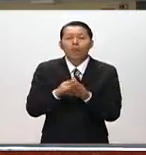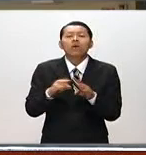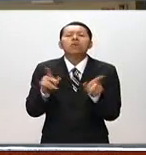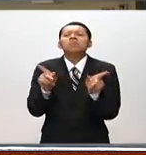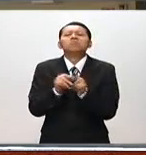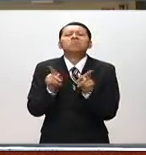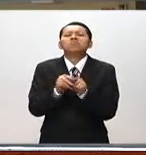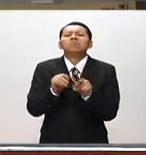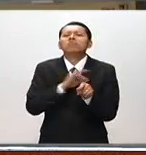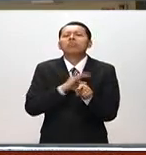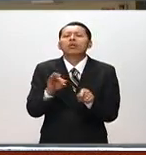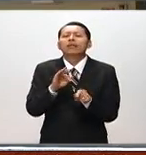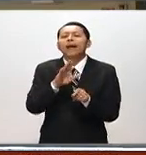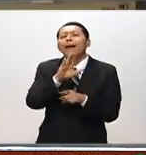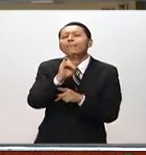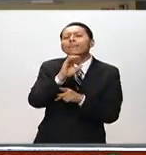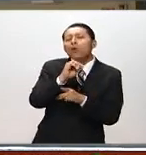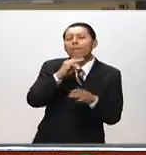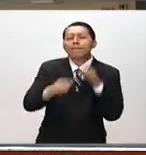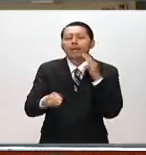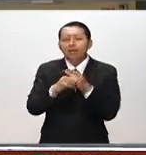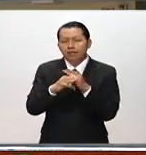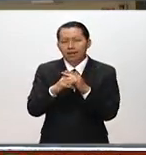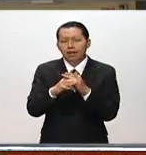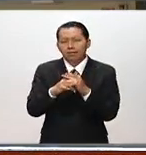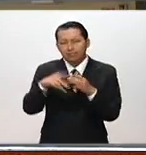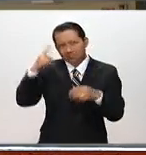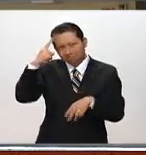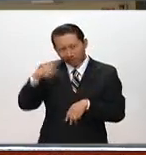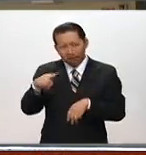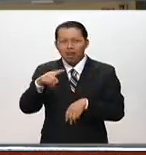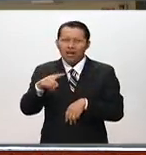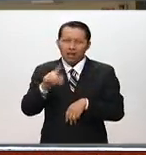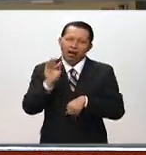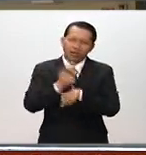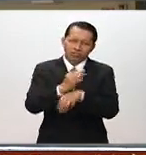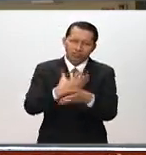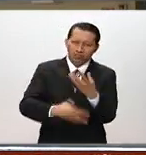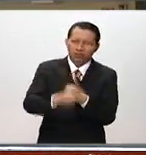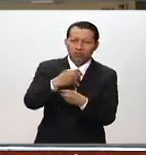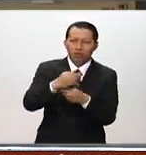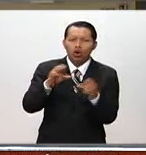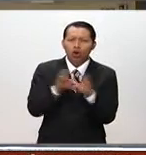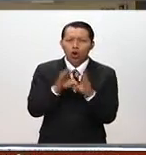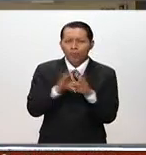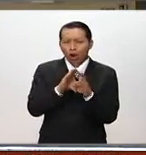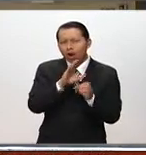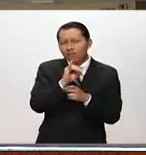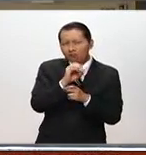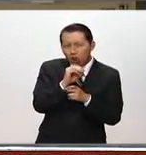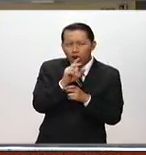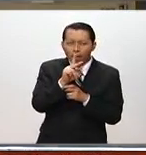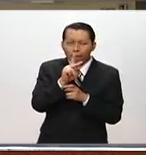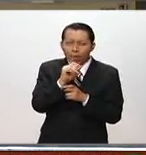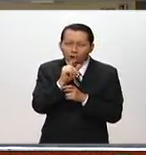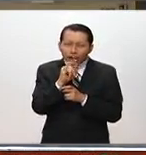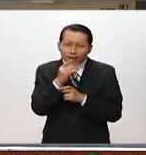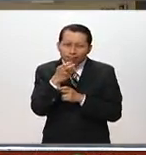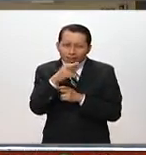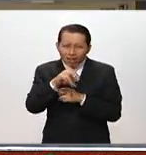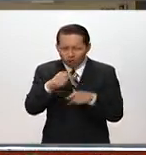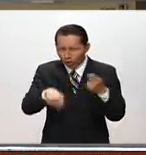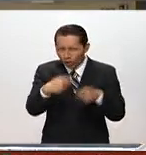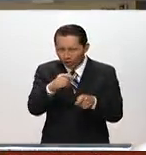de biomateriales para la regeneración de tejido a partir de un biopolímero de amplio uso que se